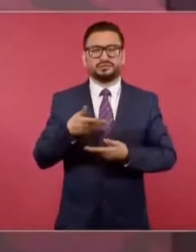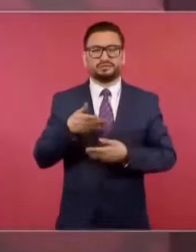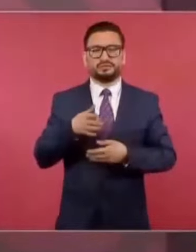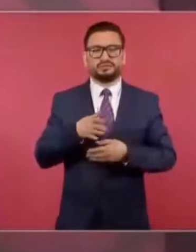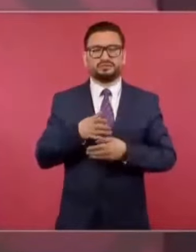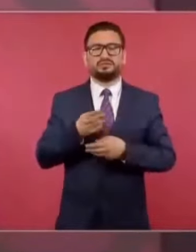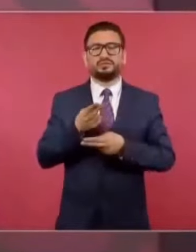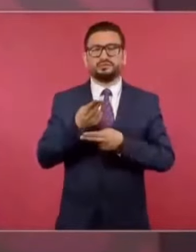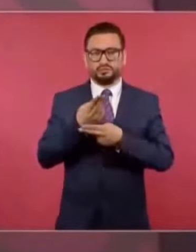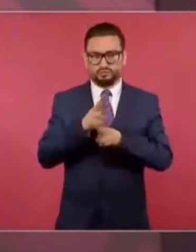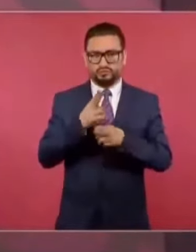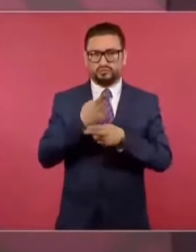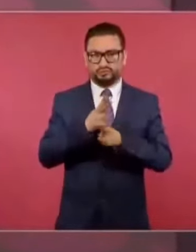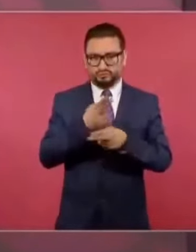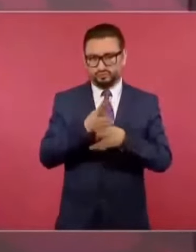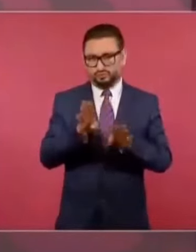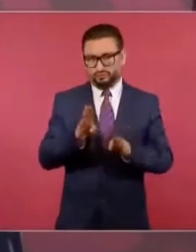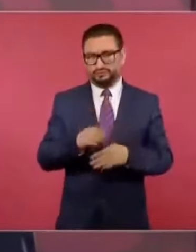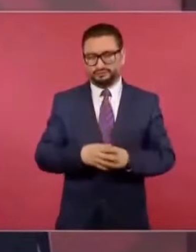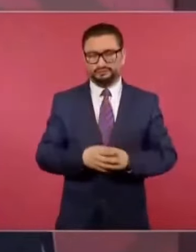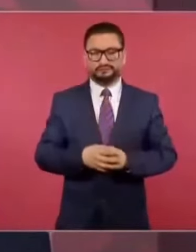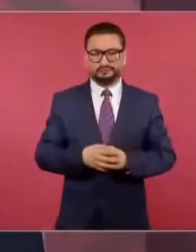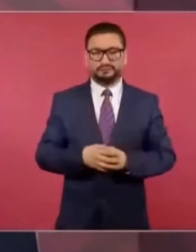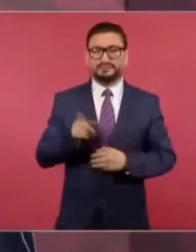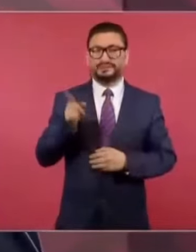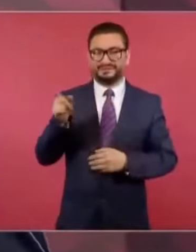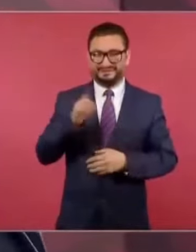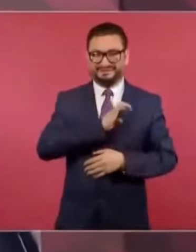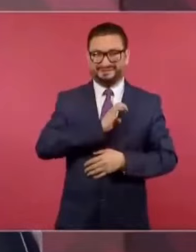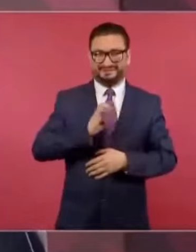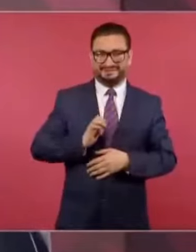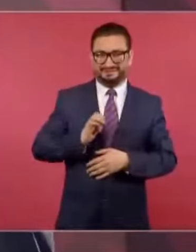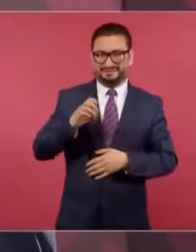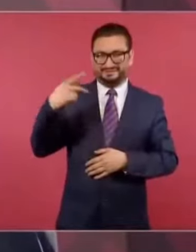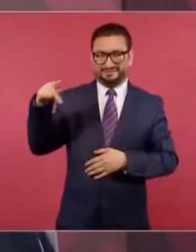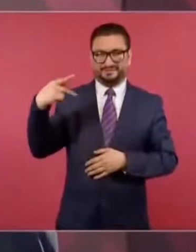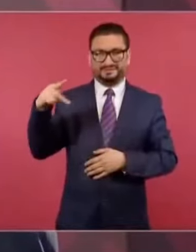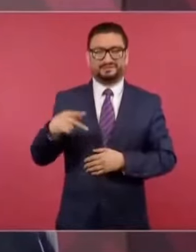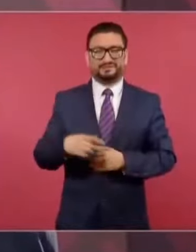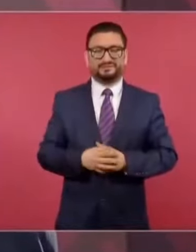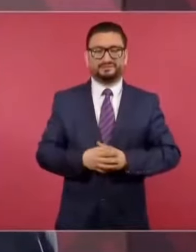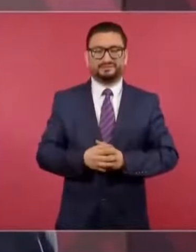un Uber de Ecatepec,